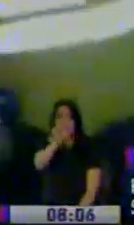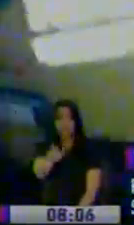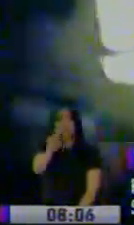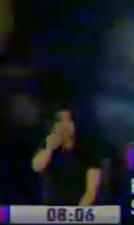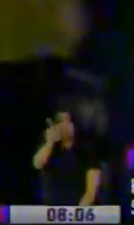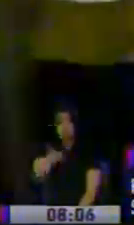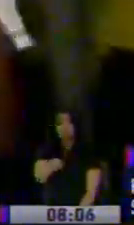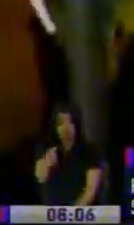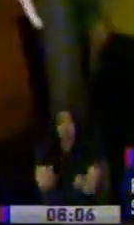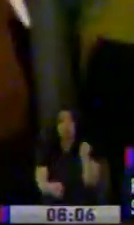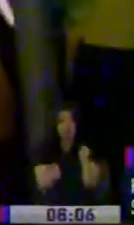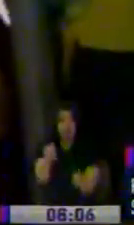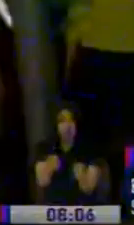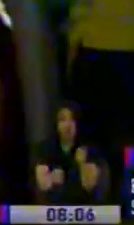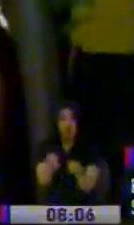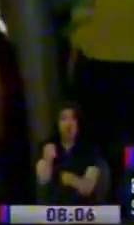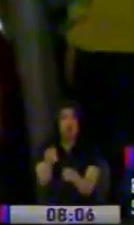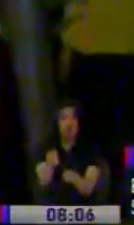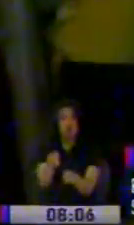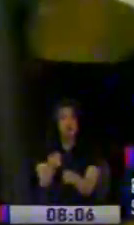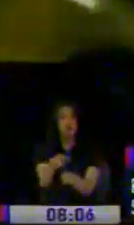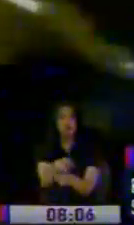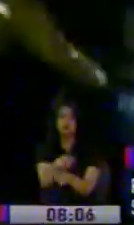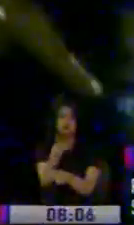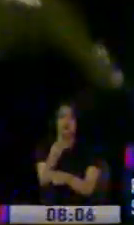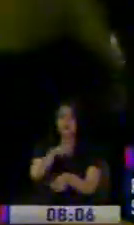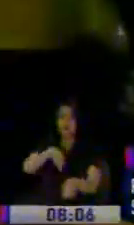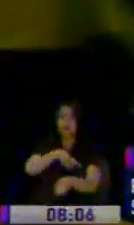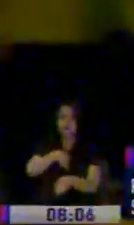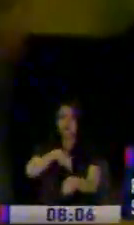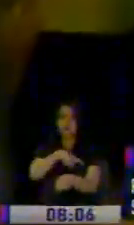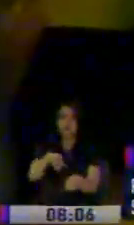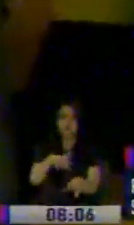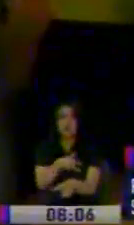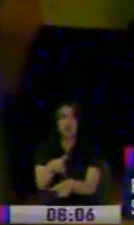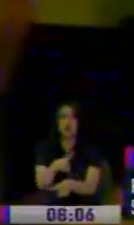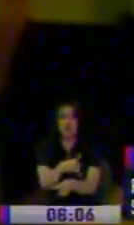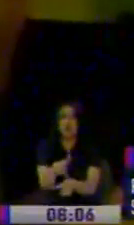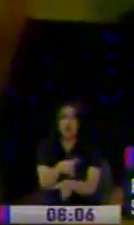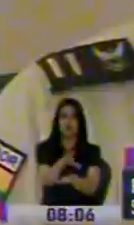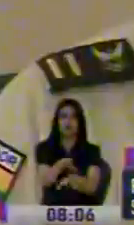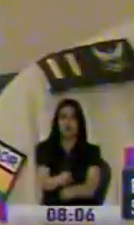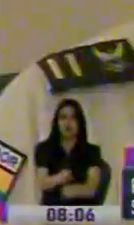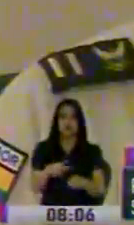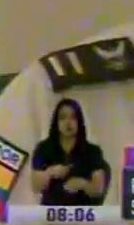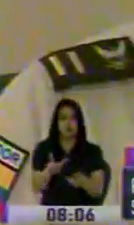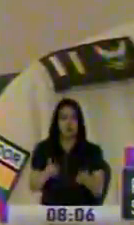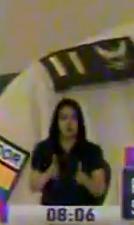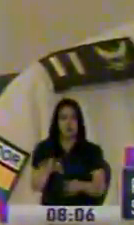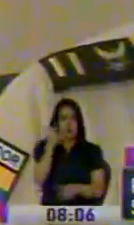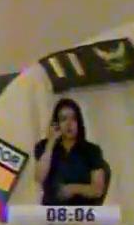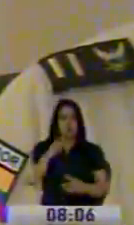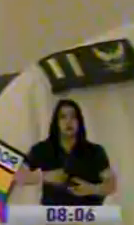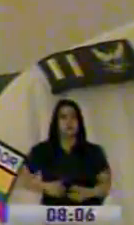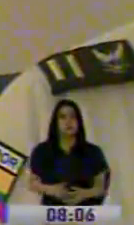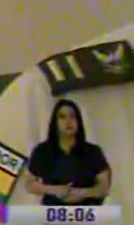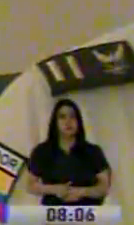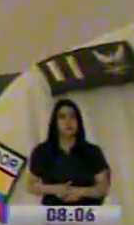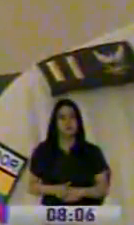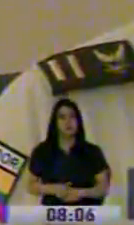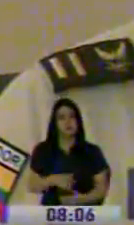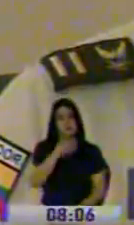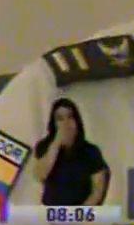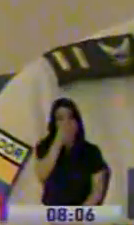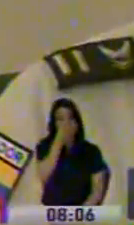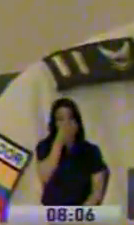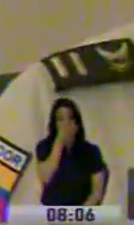del chofer, quien permaneció por más de 16 horas en poder de los sospechosos. Se logra la